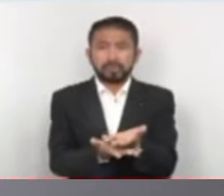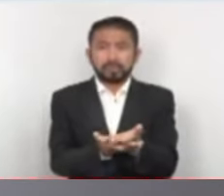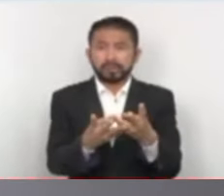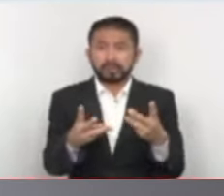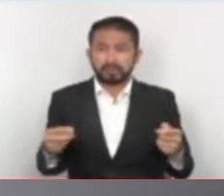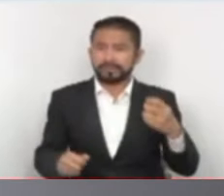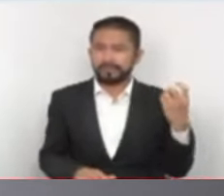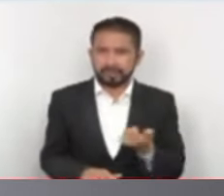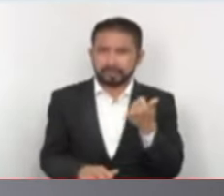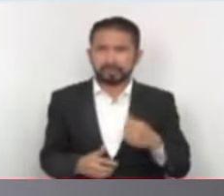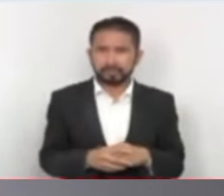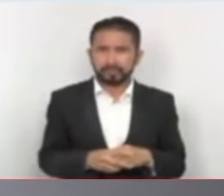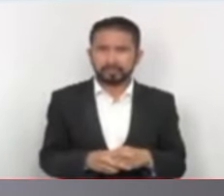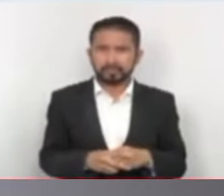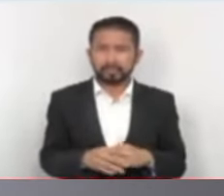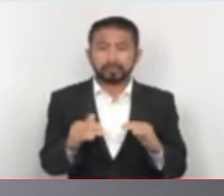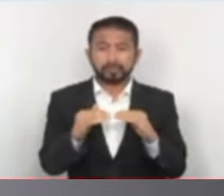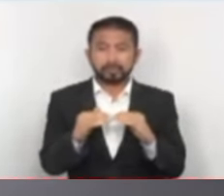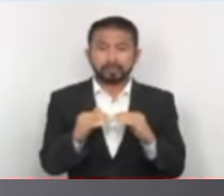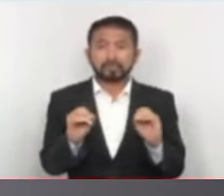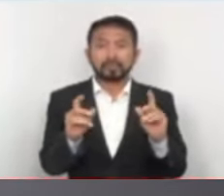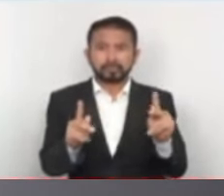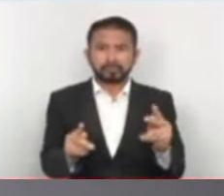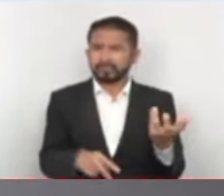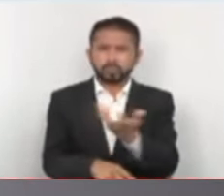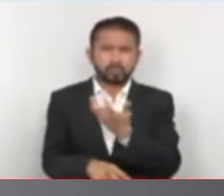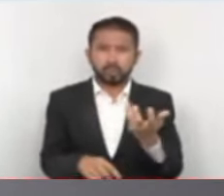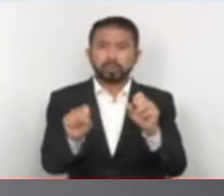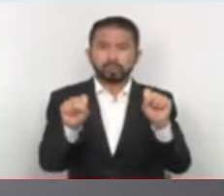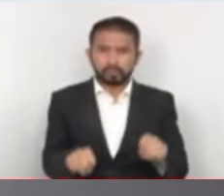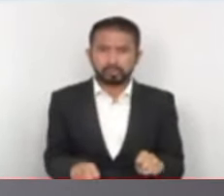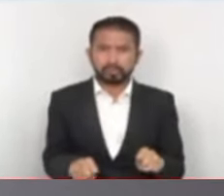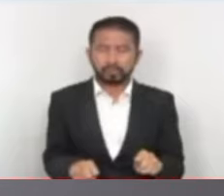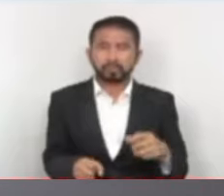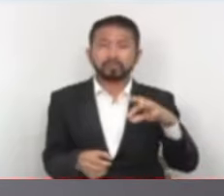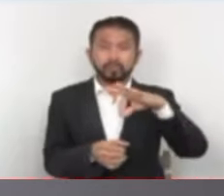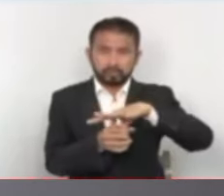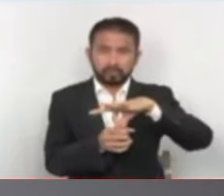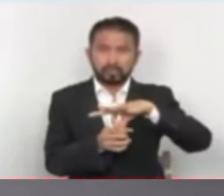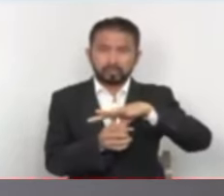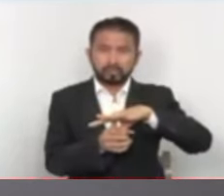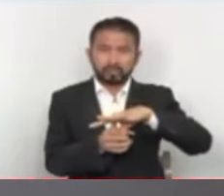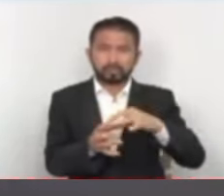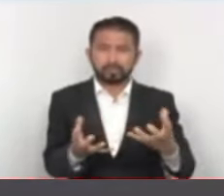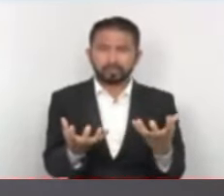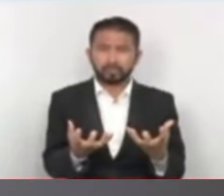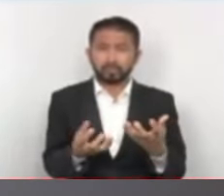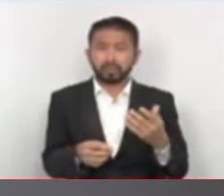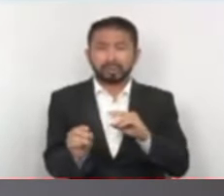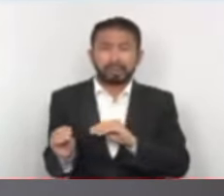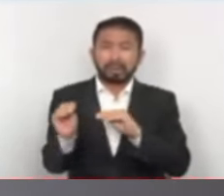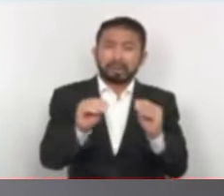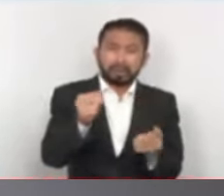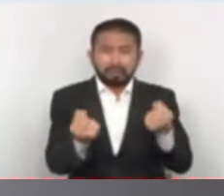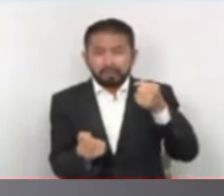lo más fácil hacerlo y para darles la oportunidad que todos puedan votar. Muchos de ellos tenían que